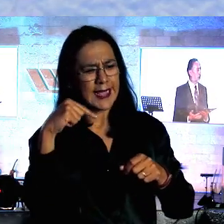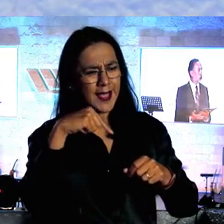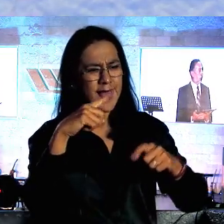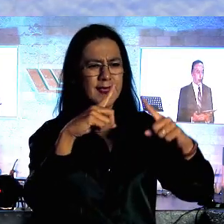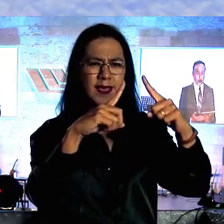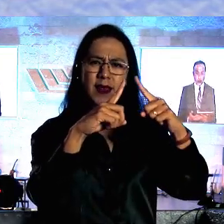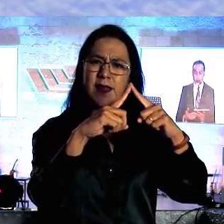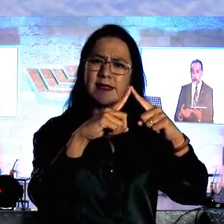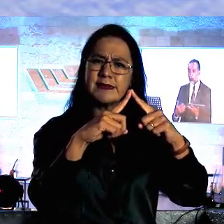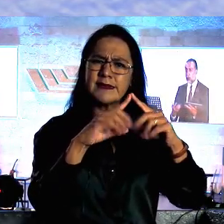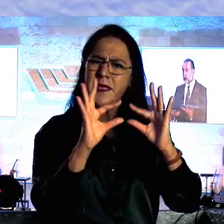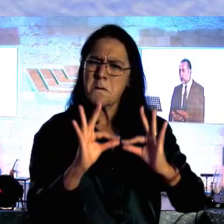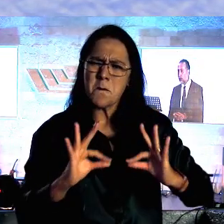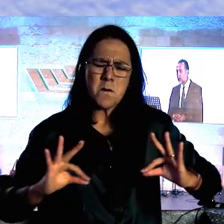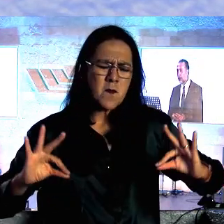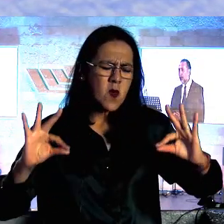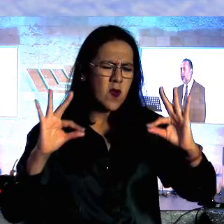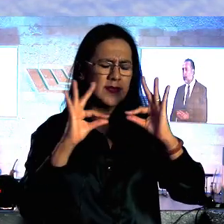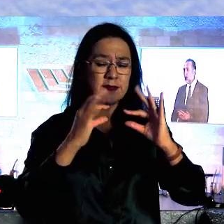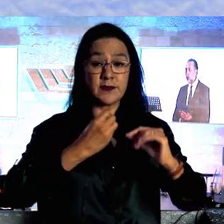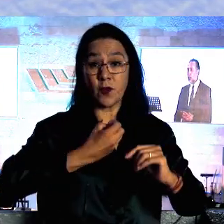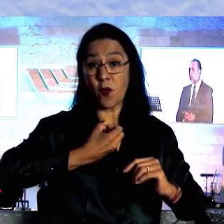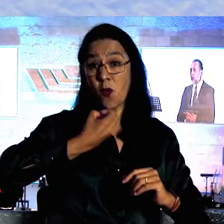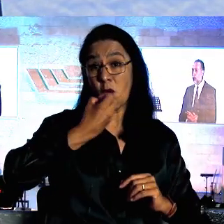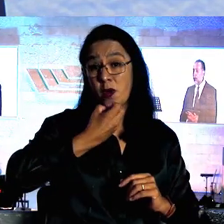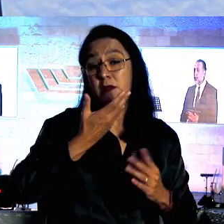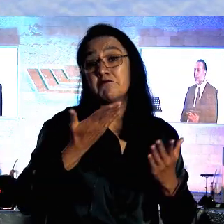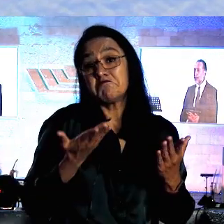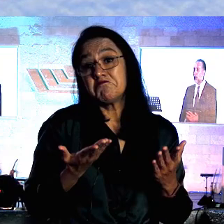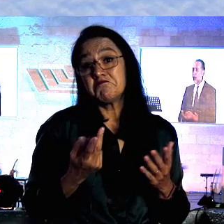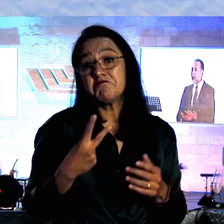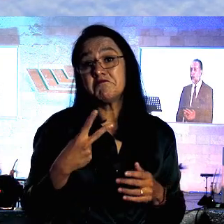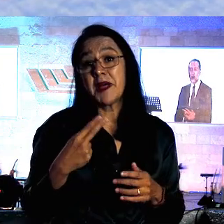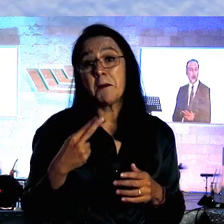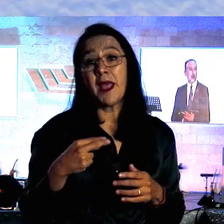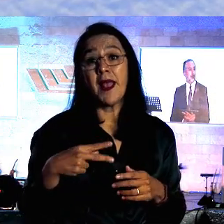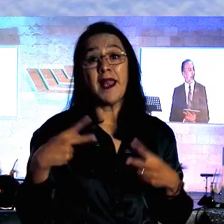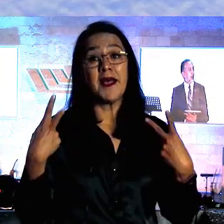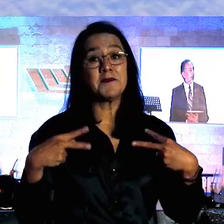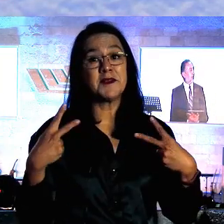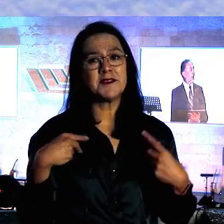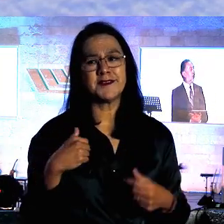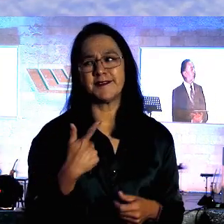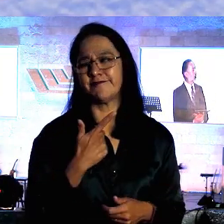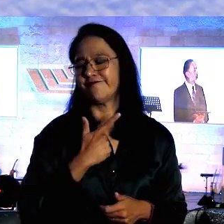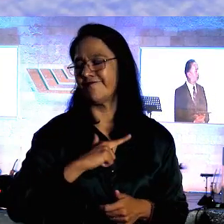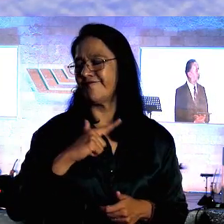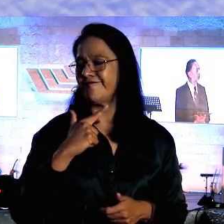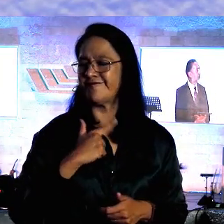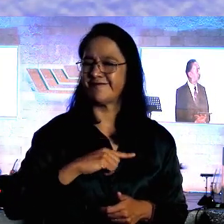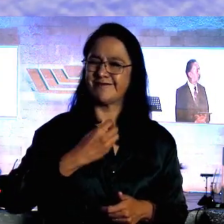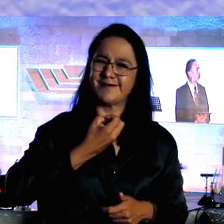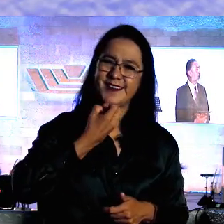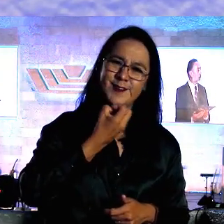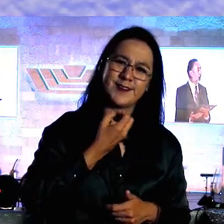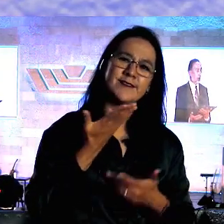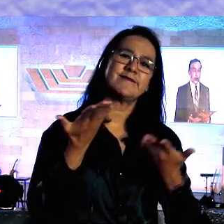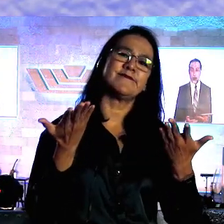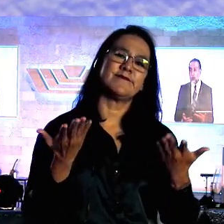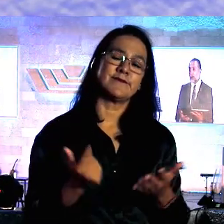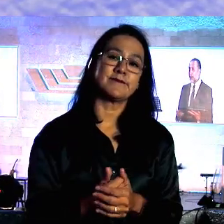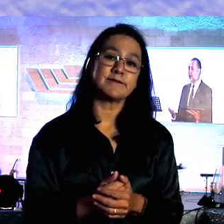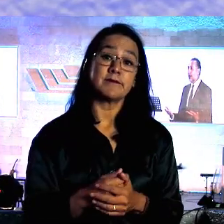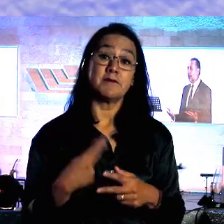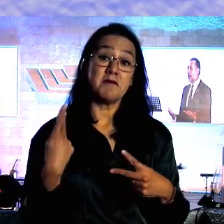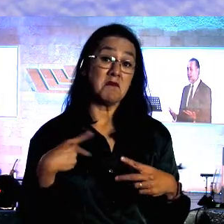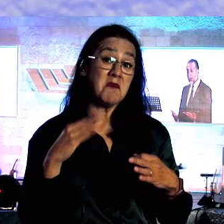lo que más hacemos es oración. Aunque curiosamente a la gente lo que menos le gusta hacer es qué cosa, orar. Pero